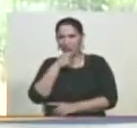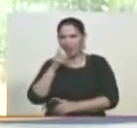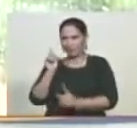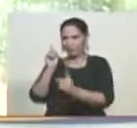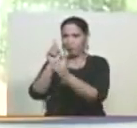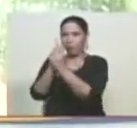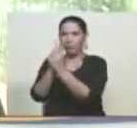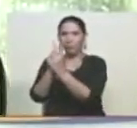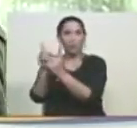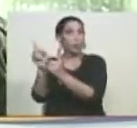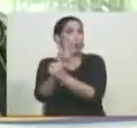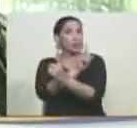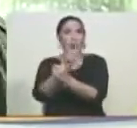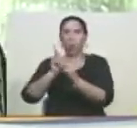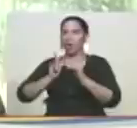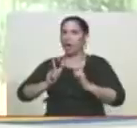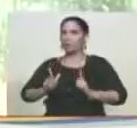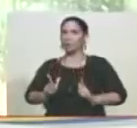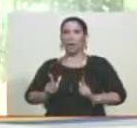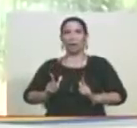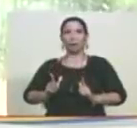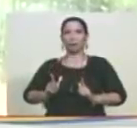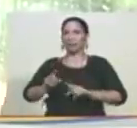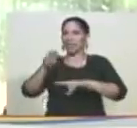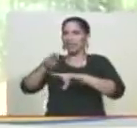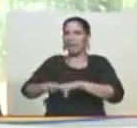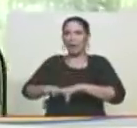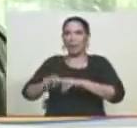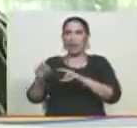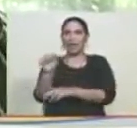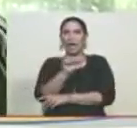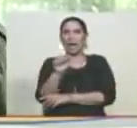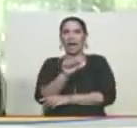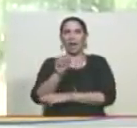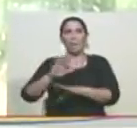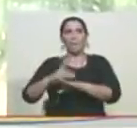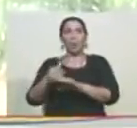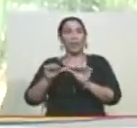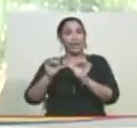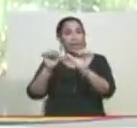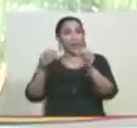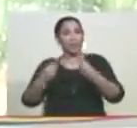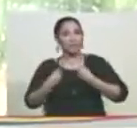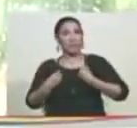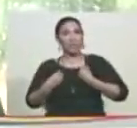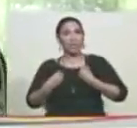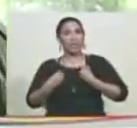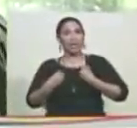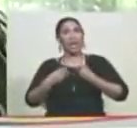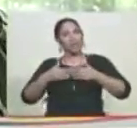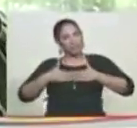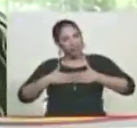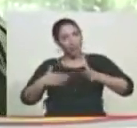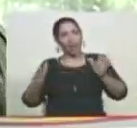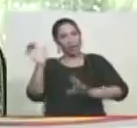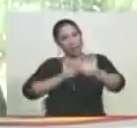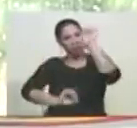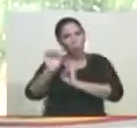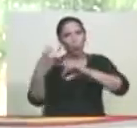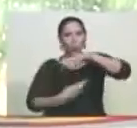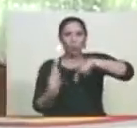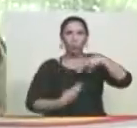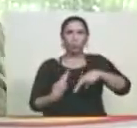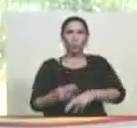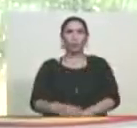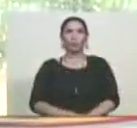yo no me puedo montar en un carro, porque lo que me quede de vida se lo voy a dedicar en defensa de la